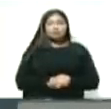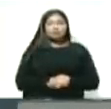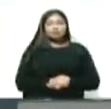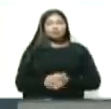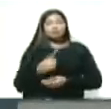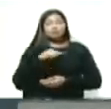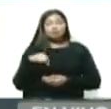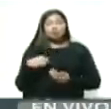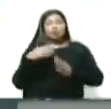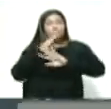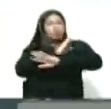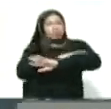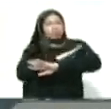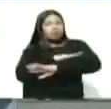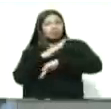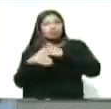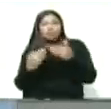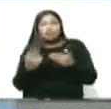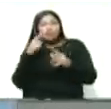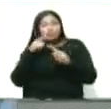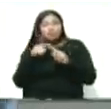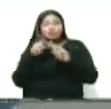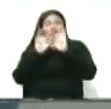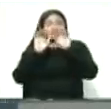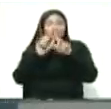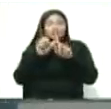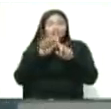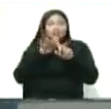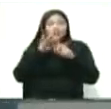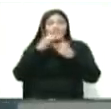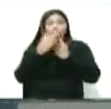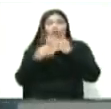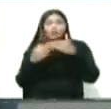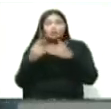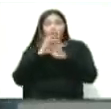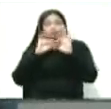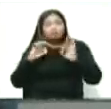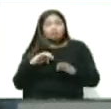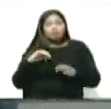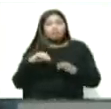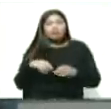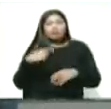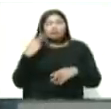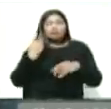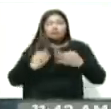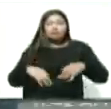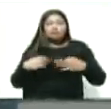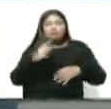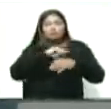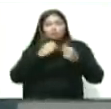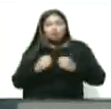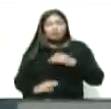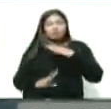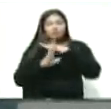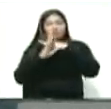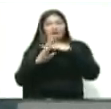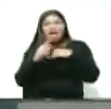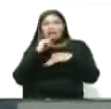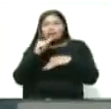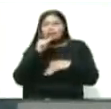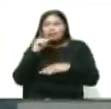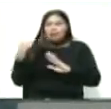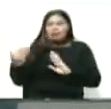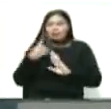actuar también en esta materia para, de manera severa, sancionar a quienes